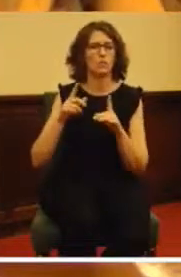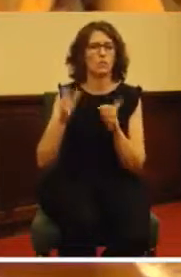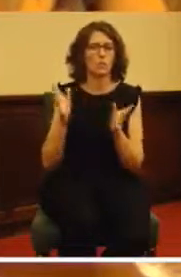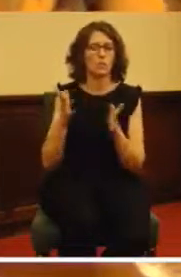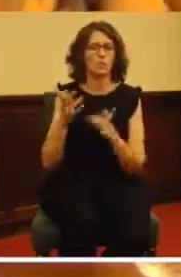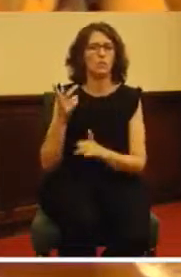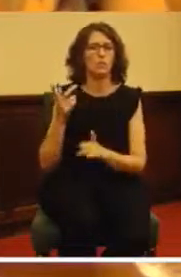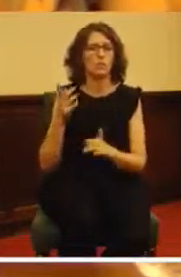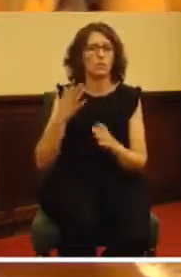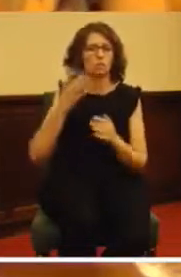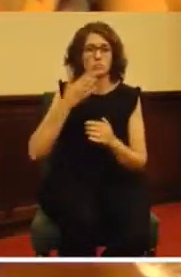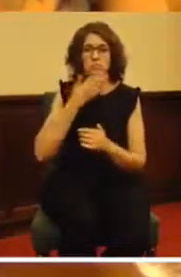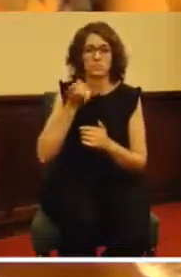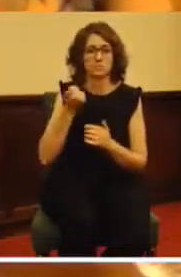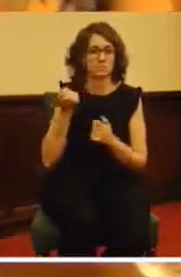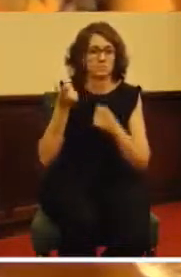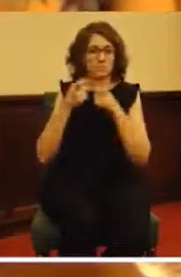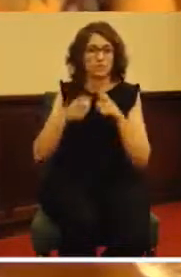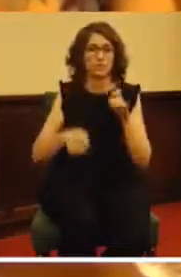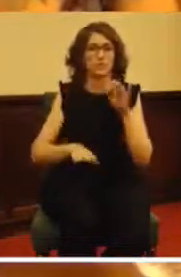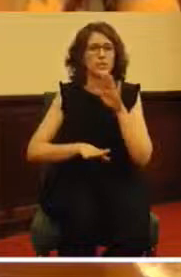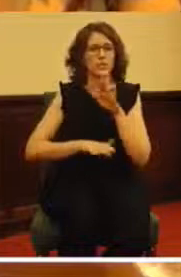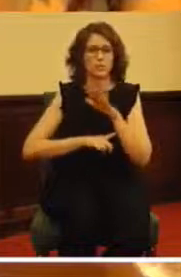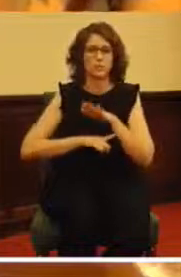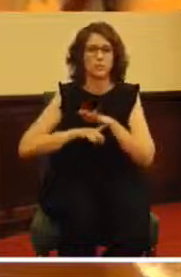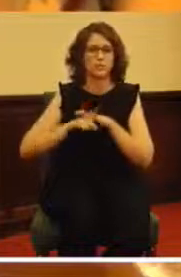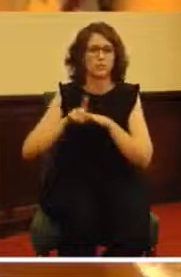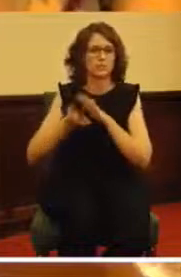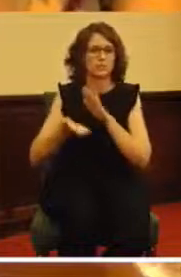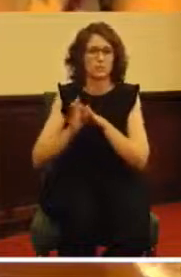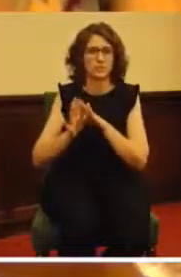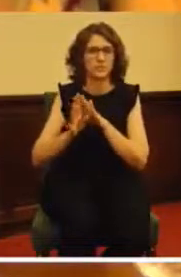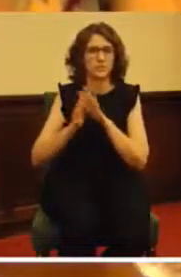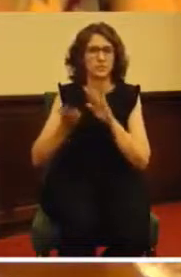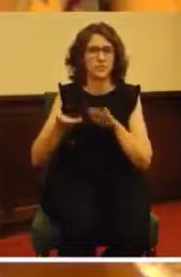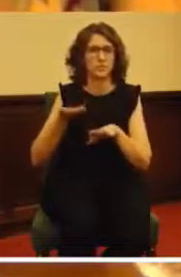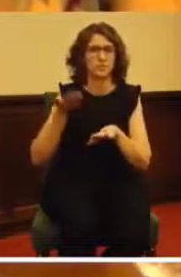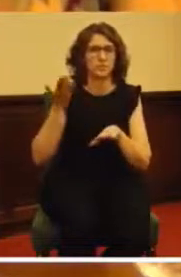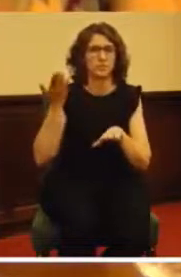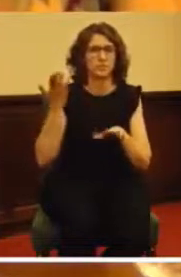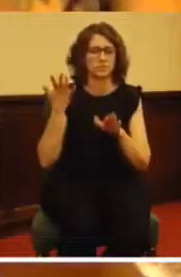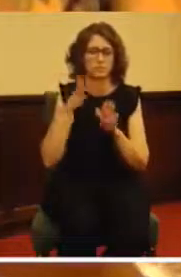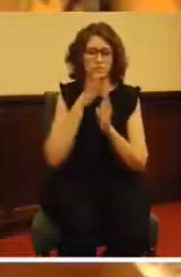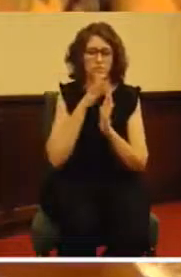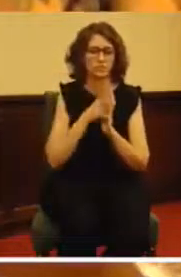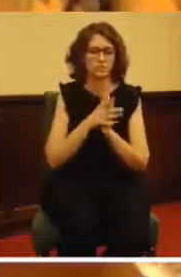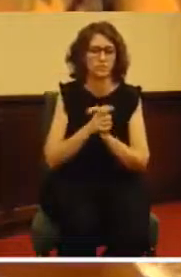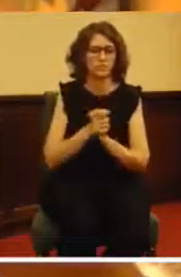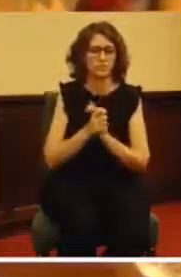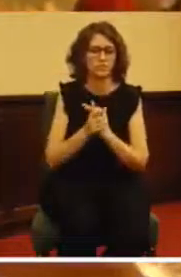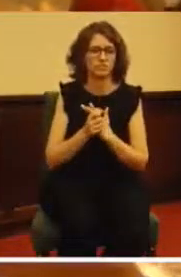sigue subiendo. Es cierto que no sube tanto, pero sigue subiendo. Mire, les voy a dar